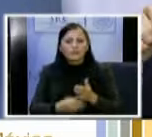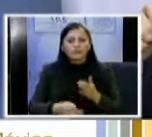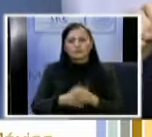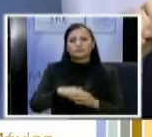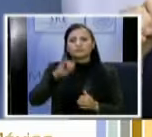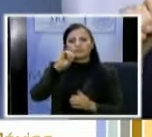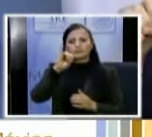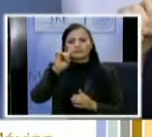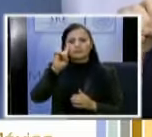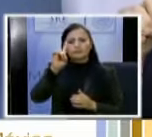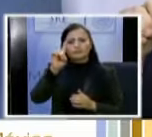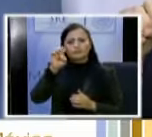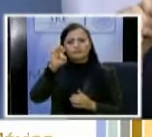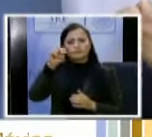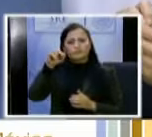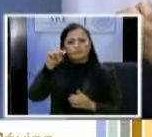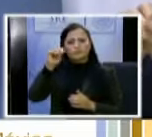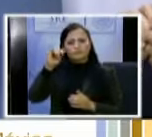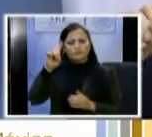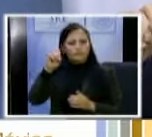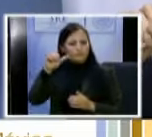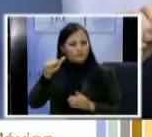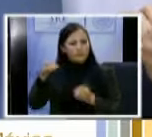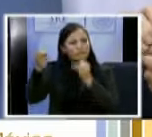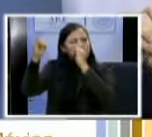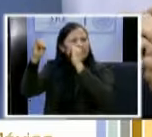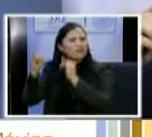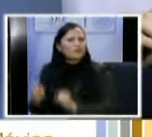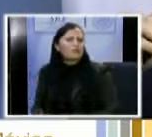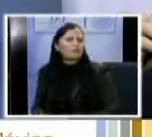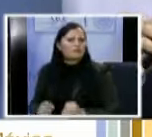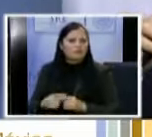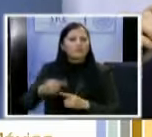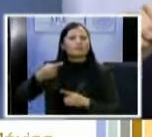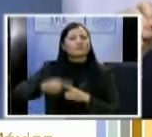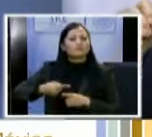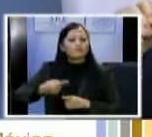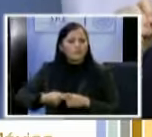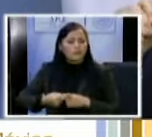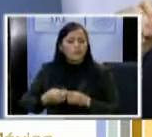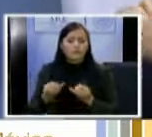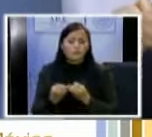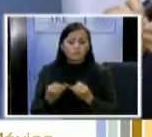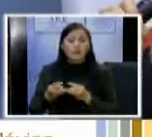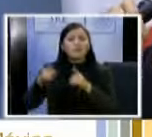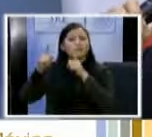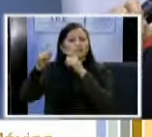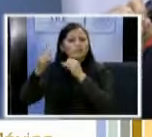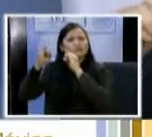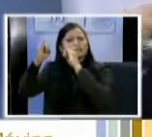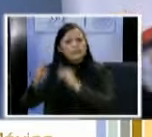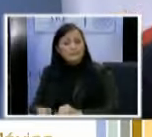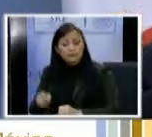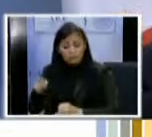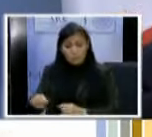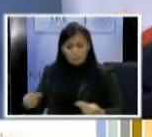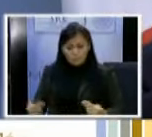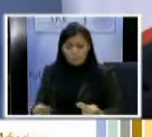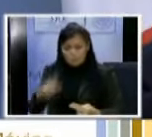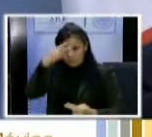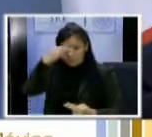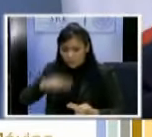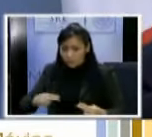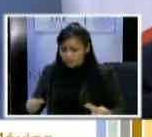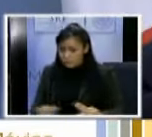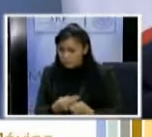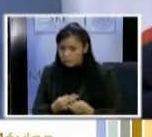es decir, el otro factor, el otro requisito para poder dar un documento a nosotros es que se identifiquen como mexicanos y tienen que